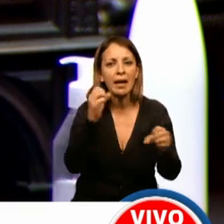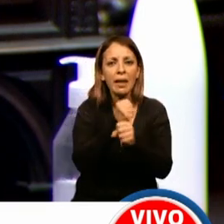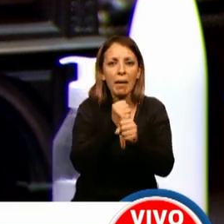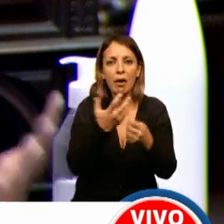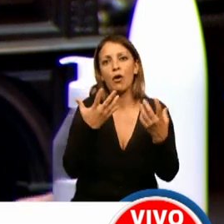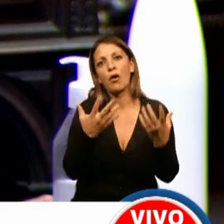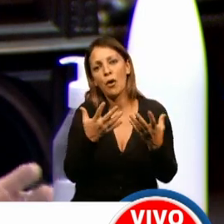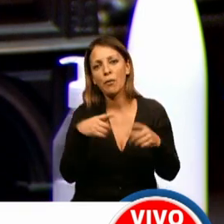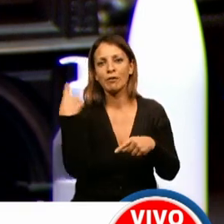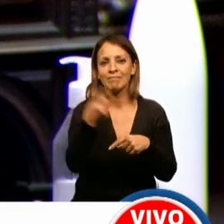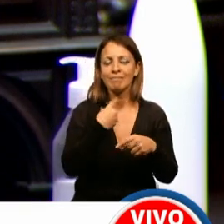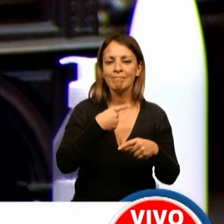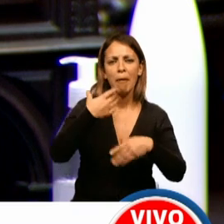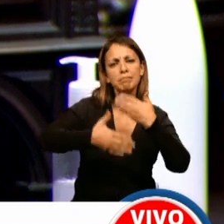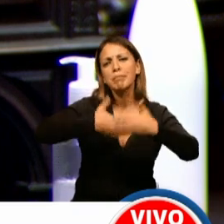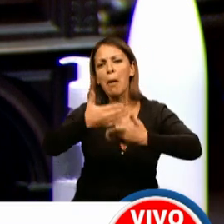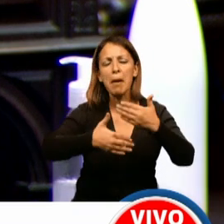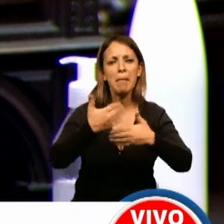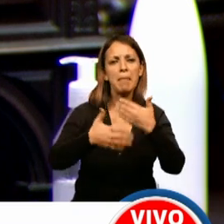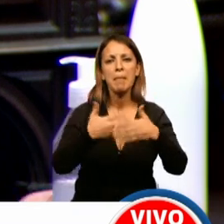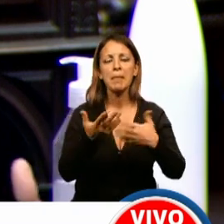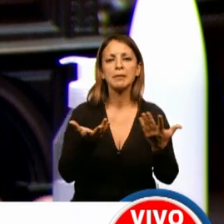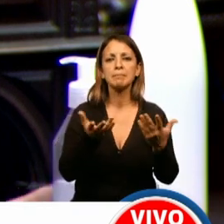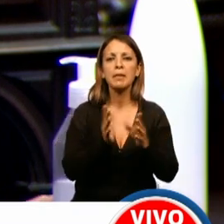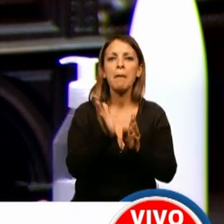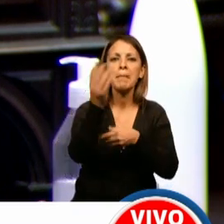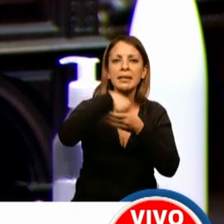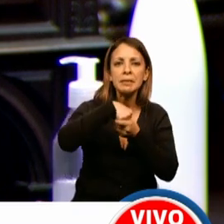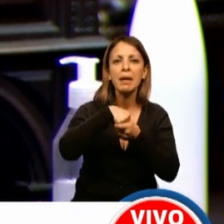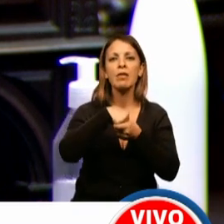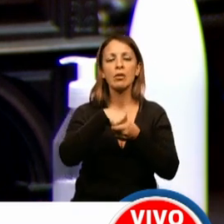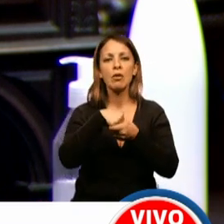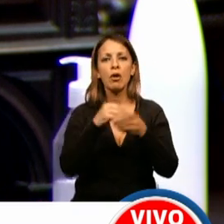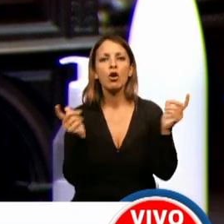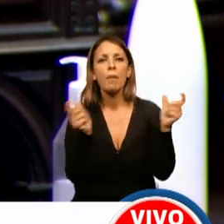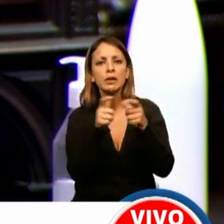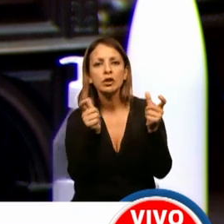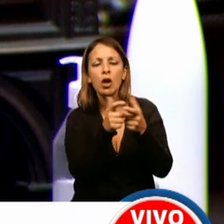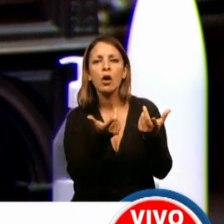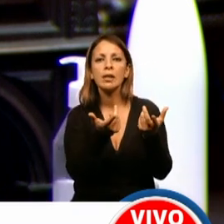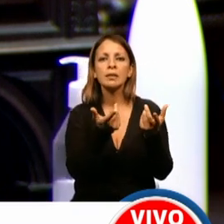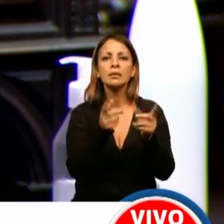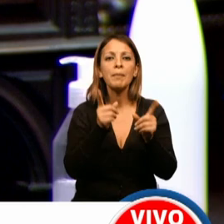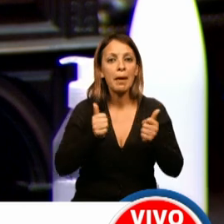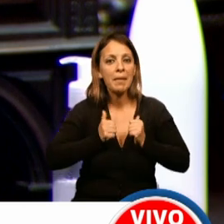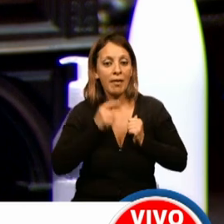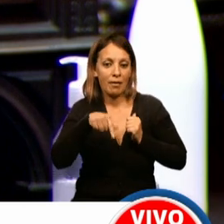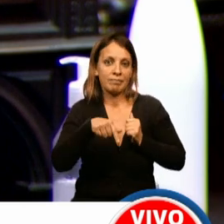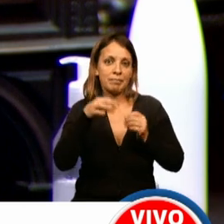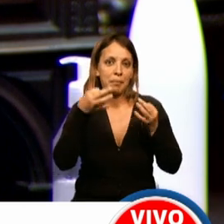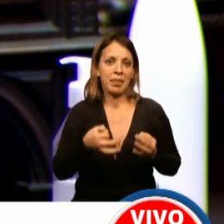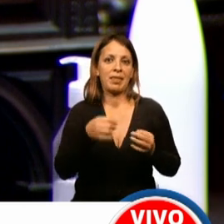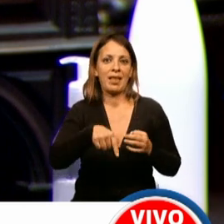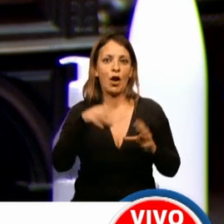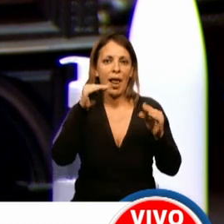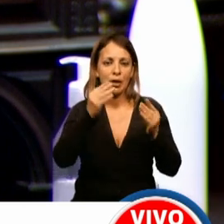obviamente que seguíamos avanzando y participando de las comisiones y esperando esta noche